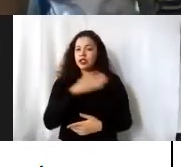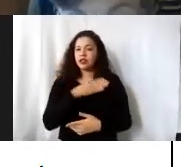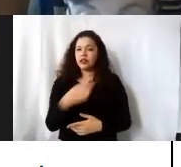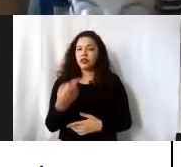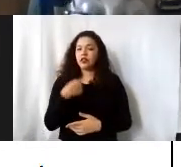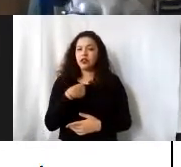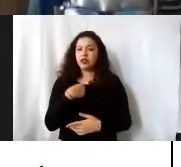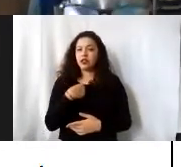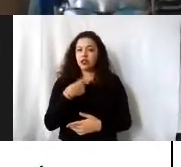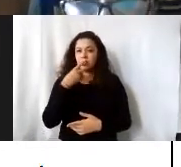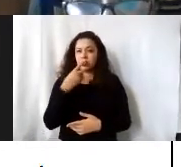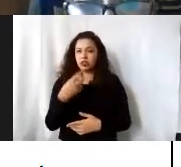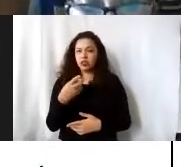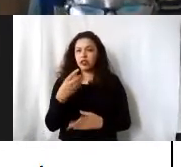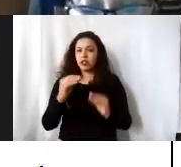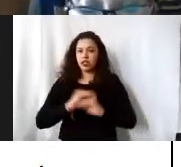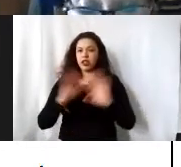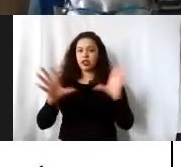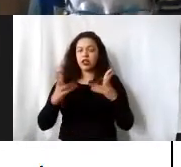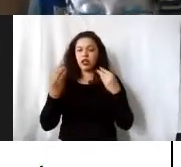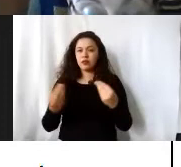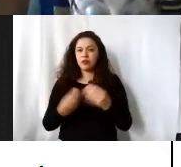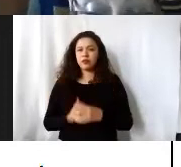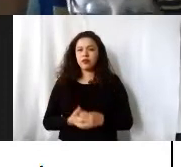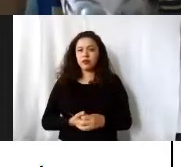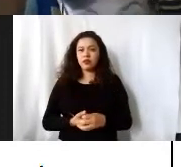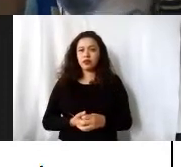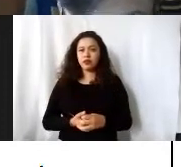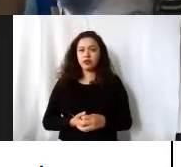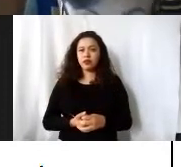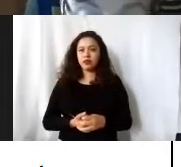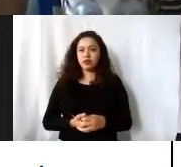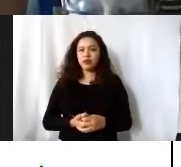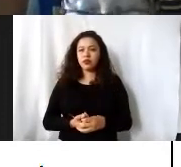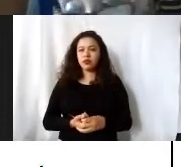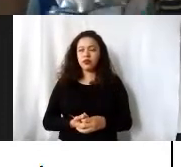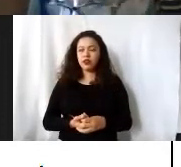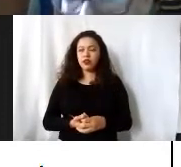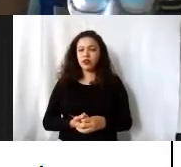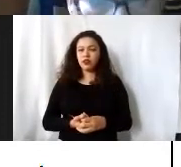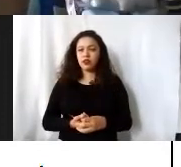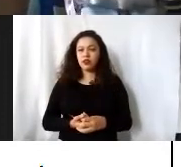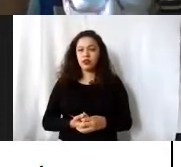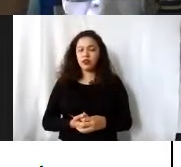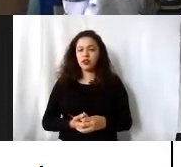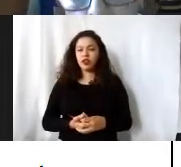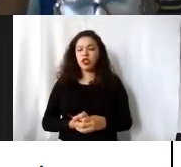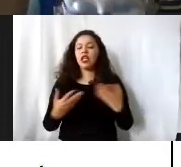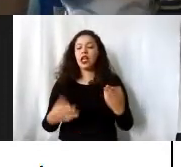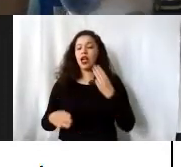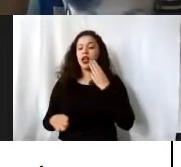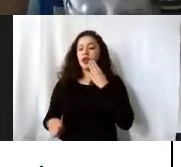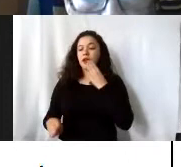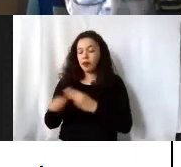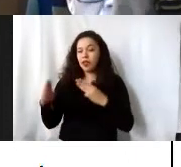quisiera dejar muy claro que el aplicar el instrumento, el hacer